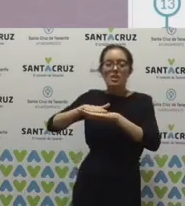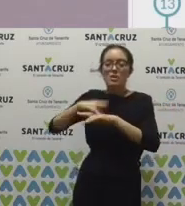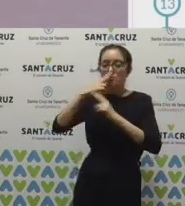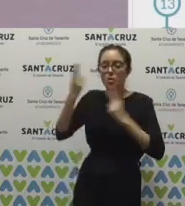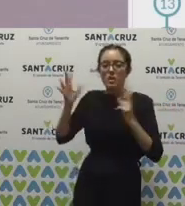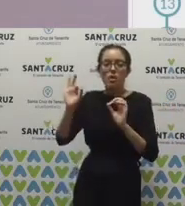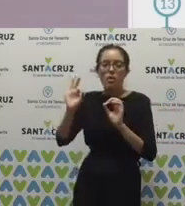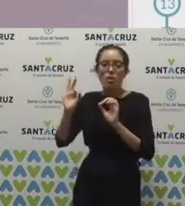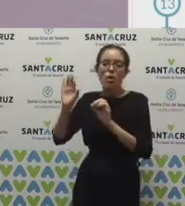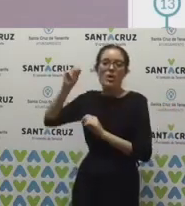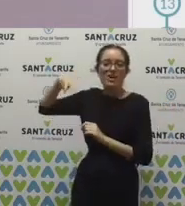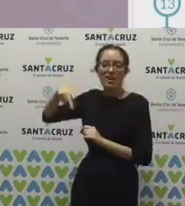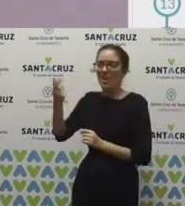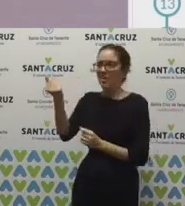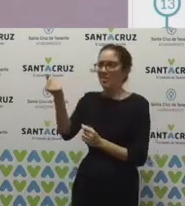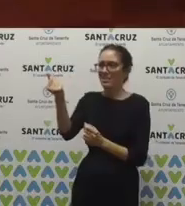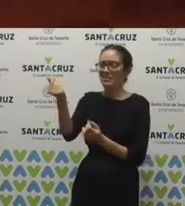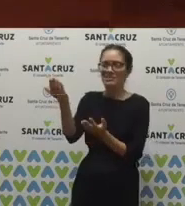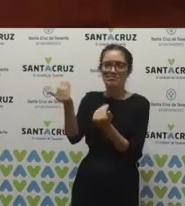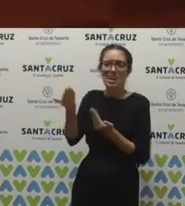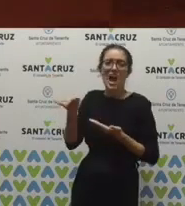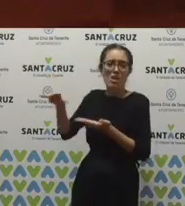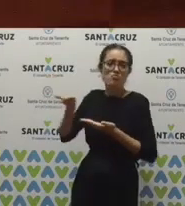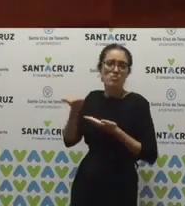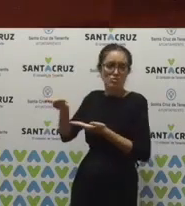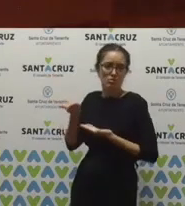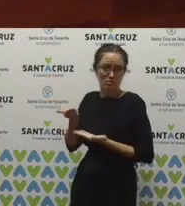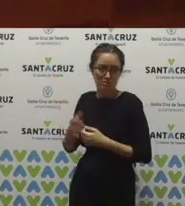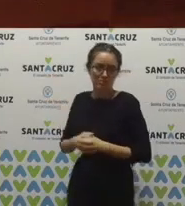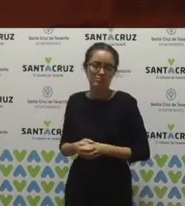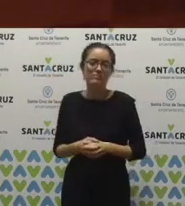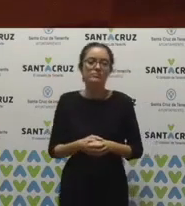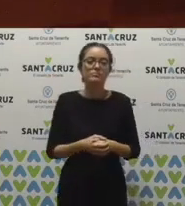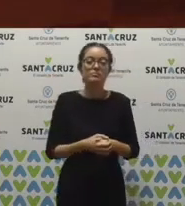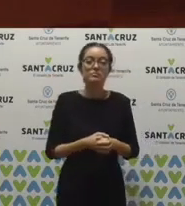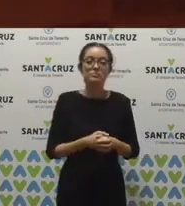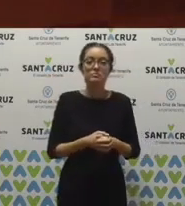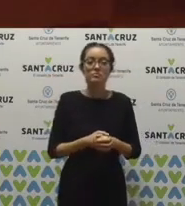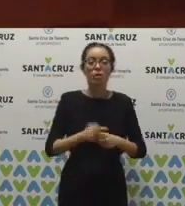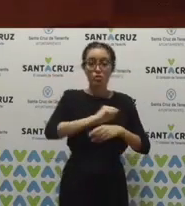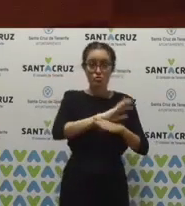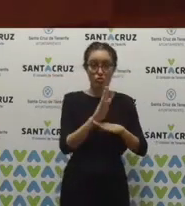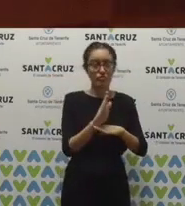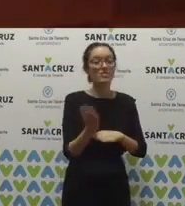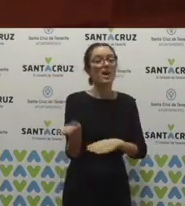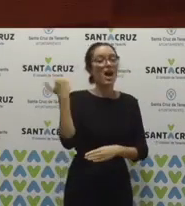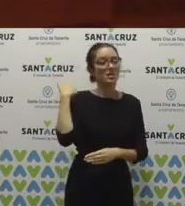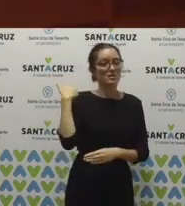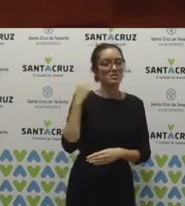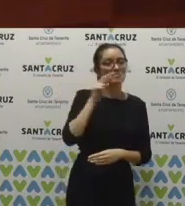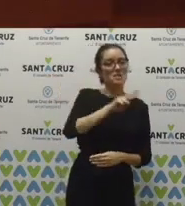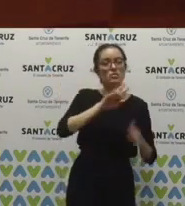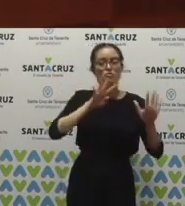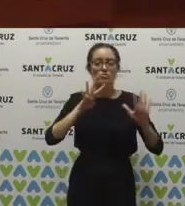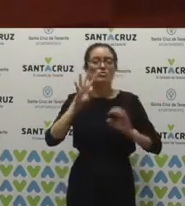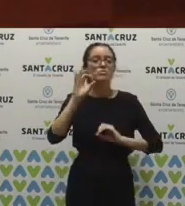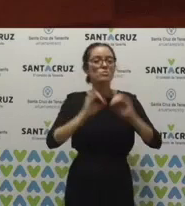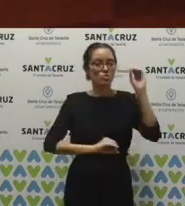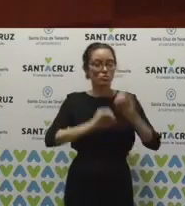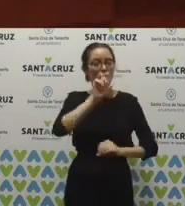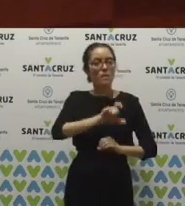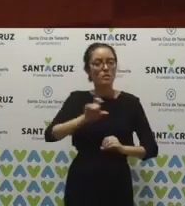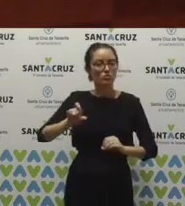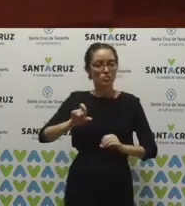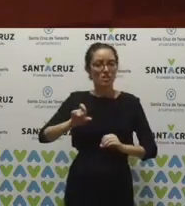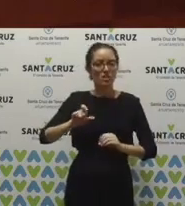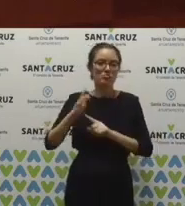gubernamentales tampoco debemos de olvidar que antes de esta situación la canaria se encontraba con un 29 por ciento de población en riesgo de exclusión